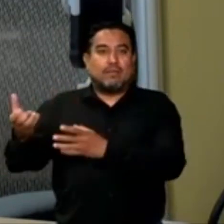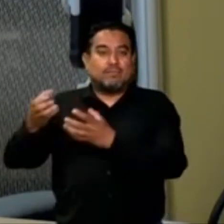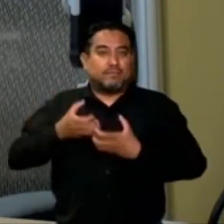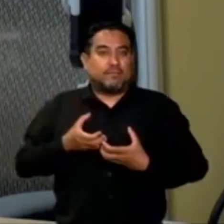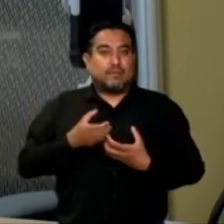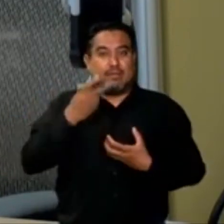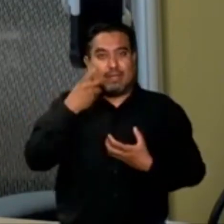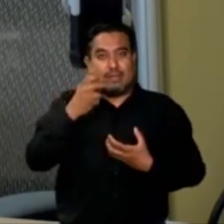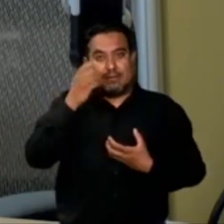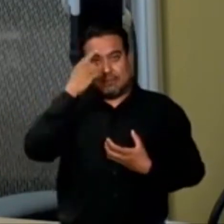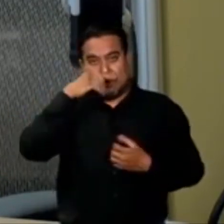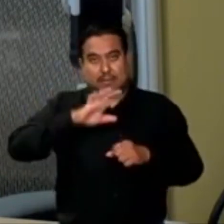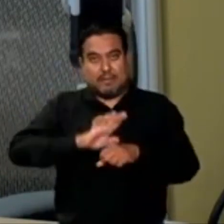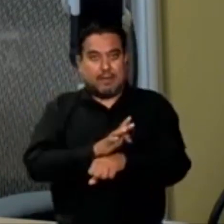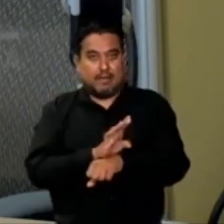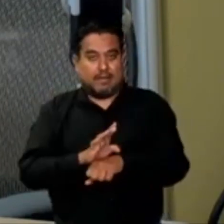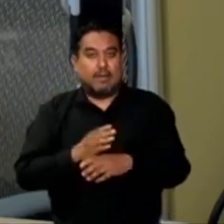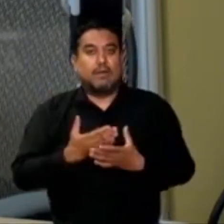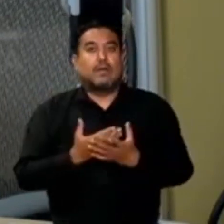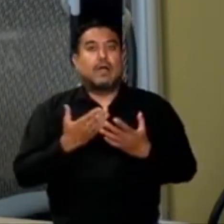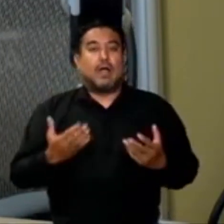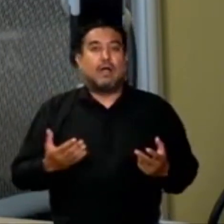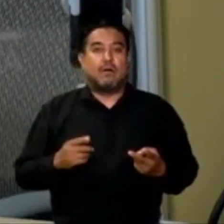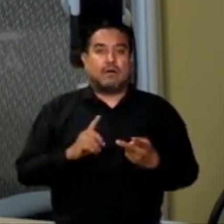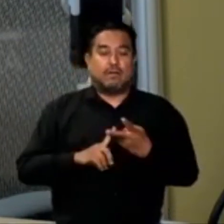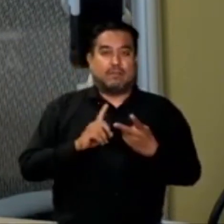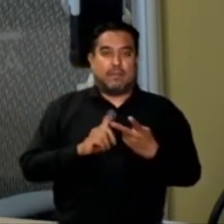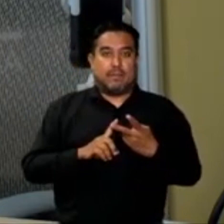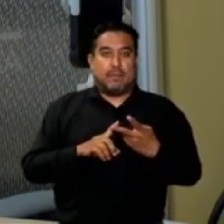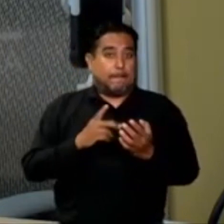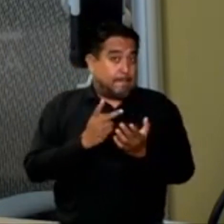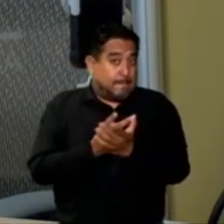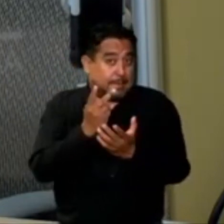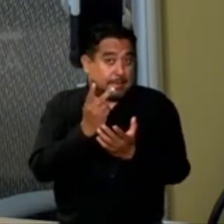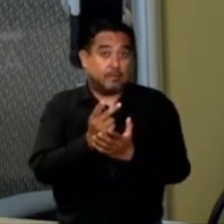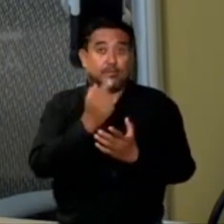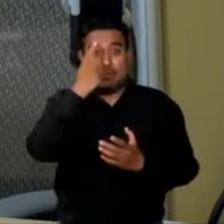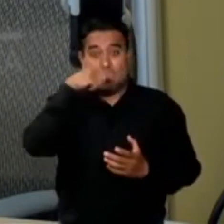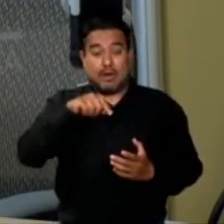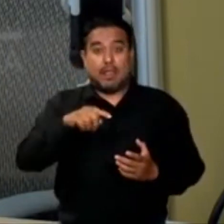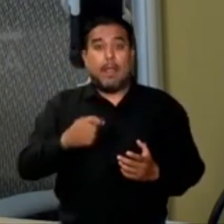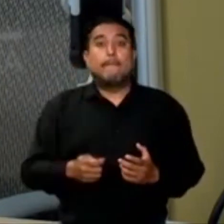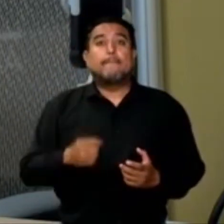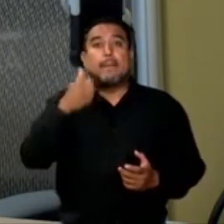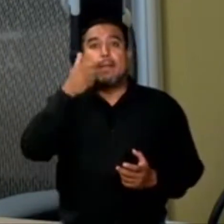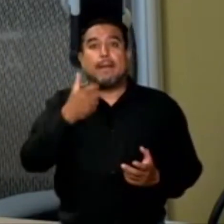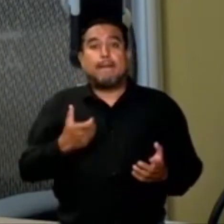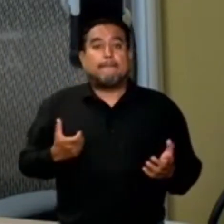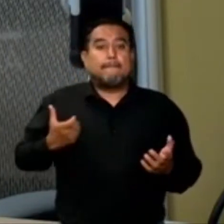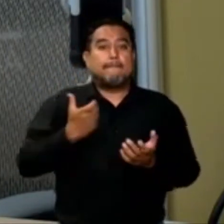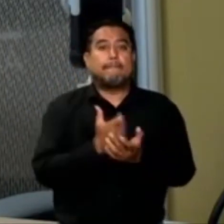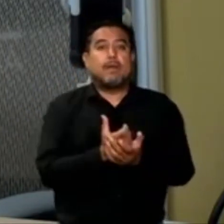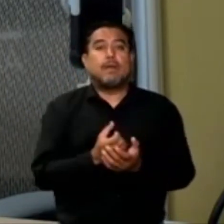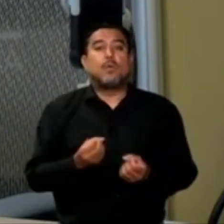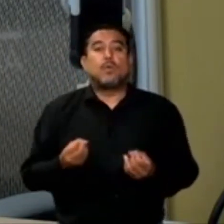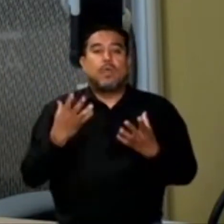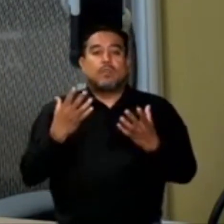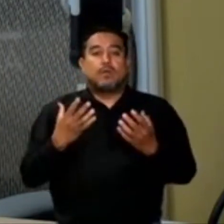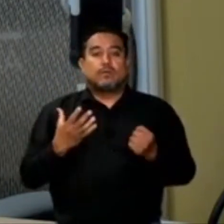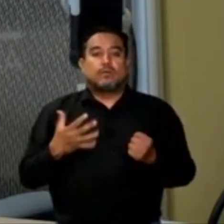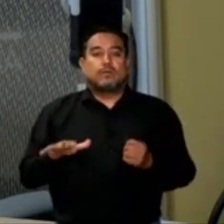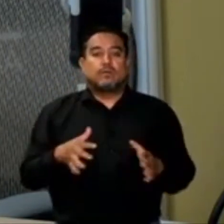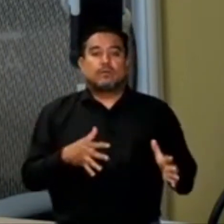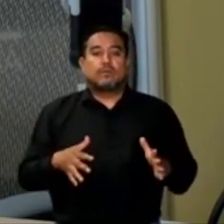Por su parte, la gratificación por fidelidad al otorgarse en una única ocasión tendría como monto el equivalente